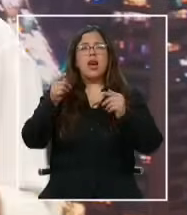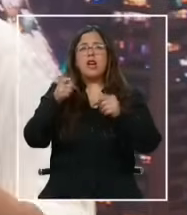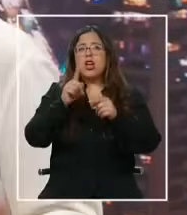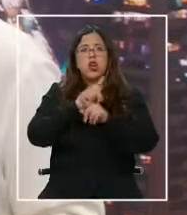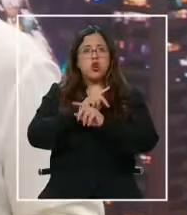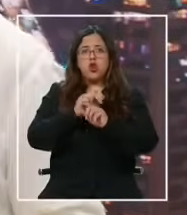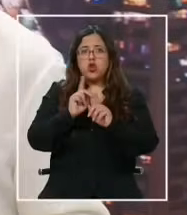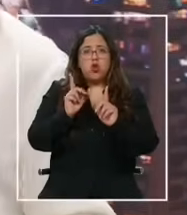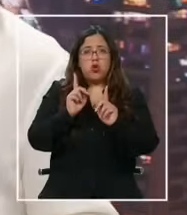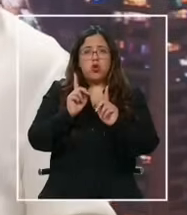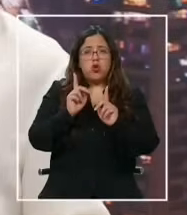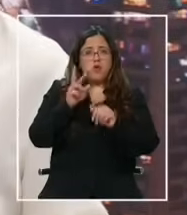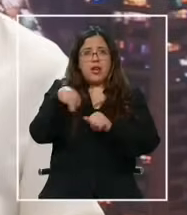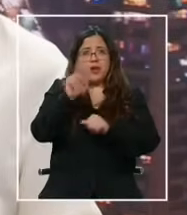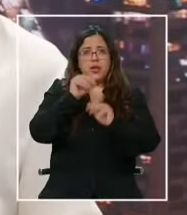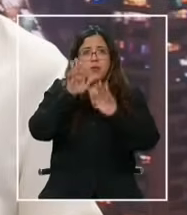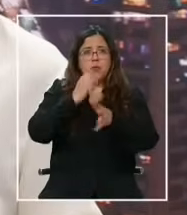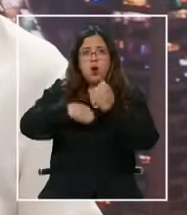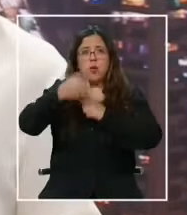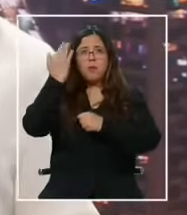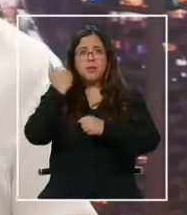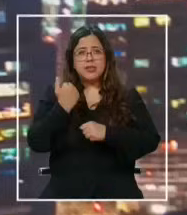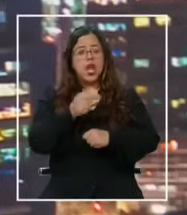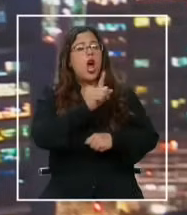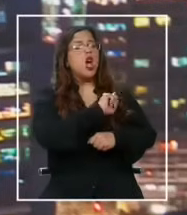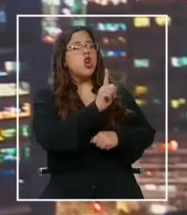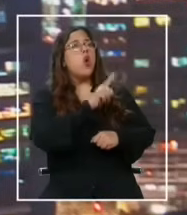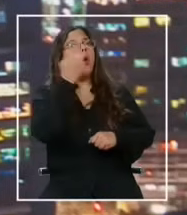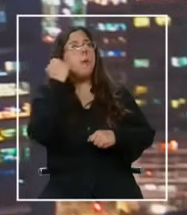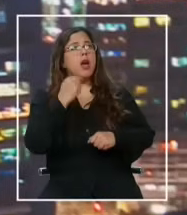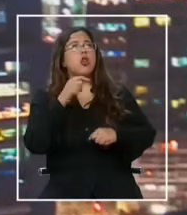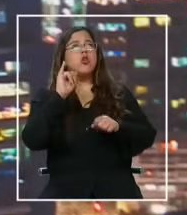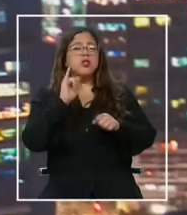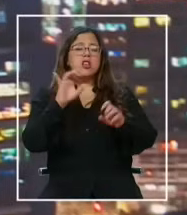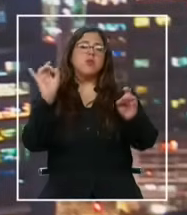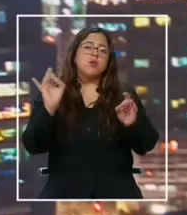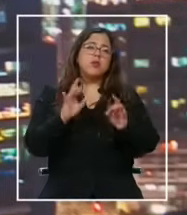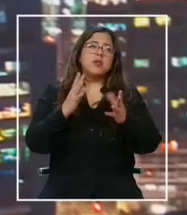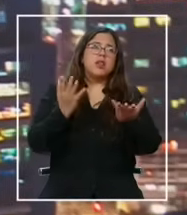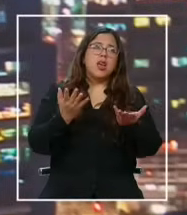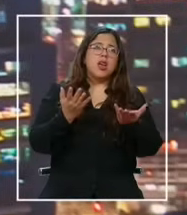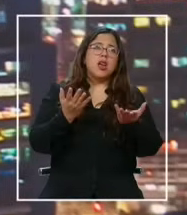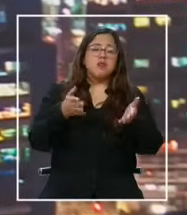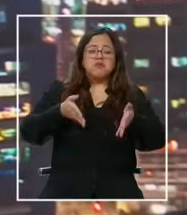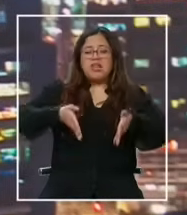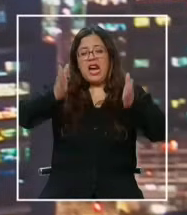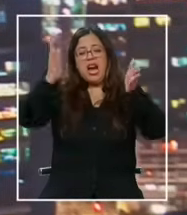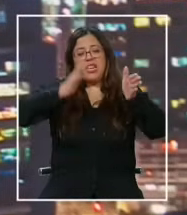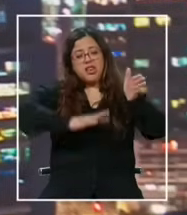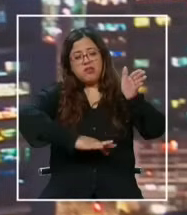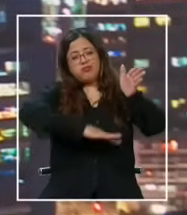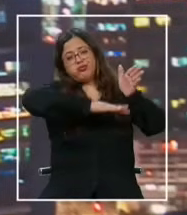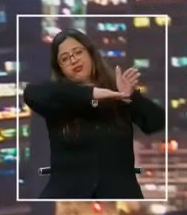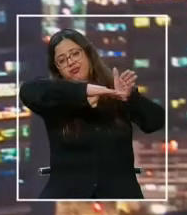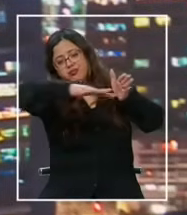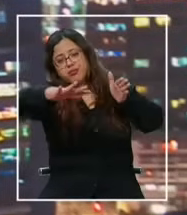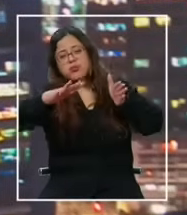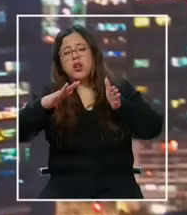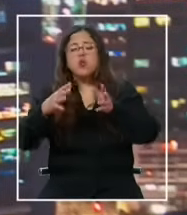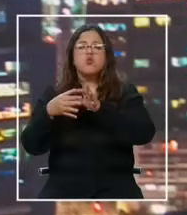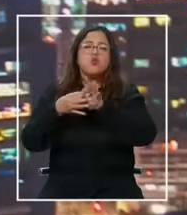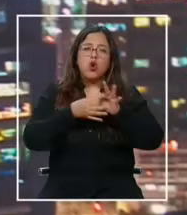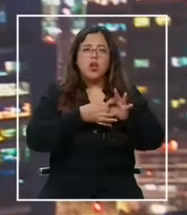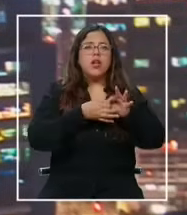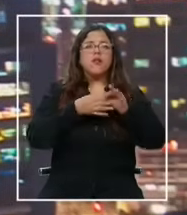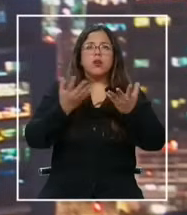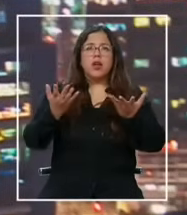ocurrir lo que ocurrió el año pasado lo del año pasado no pero sí pueden tener algunos anegamientos menores pueden tener obviamente y eso es porque fundamentalmente la precipitación